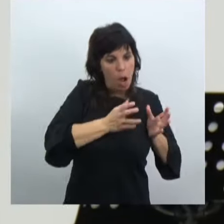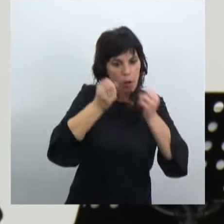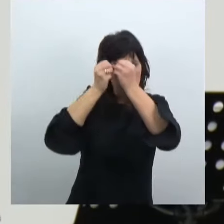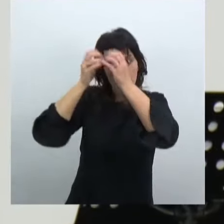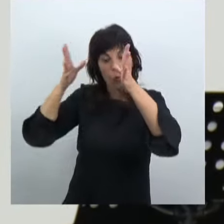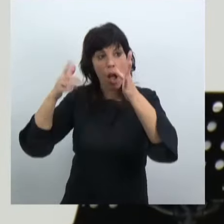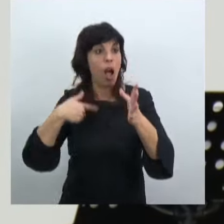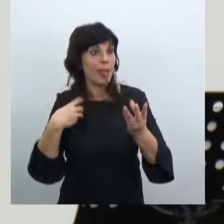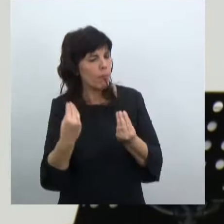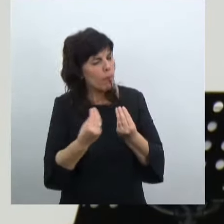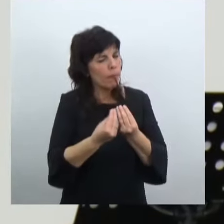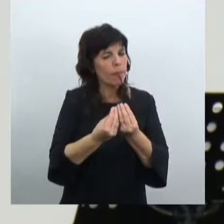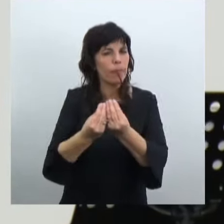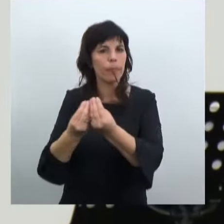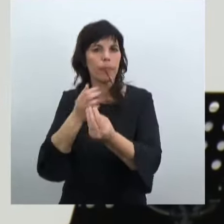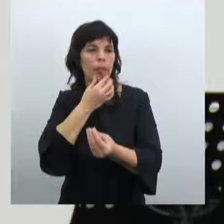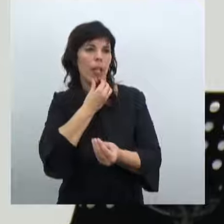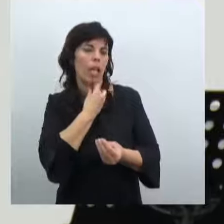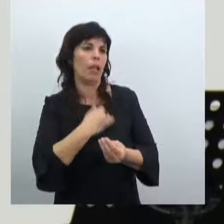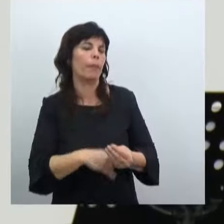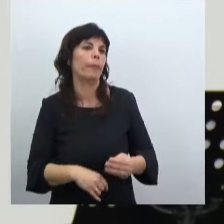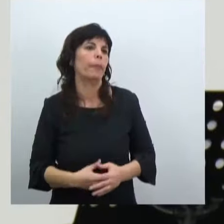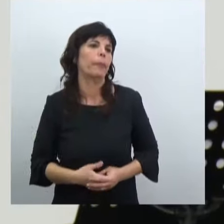que quiero compartir. Y ahora mirad.